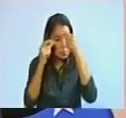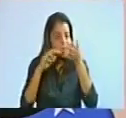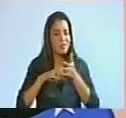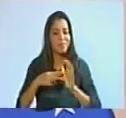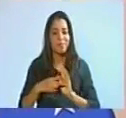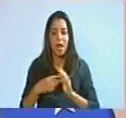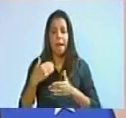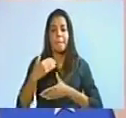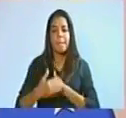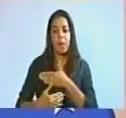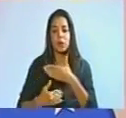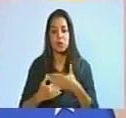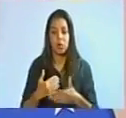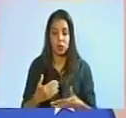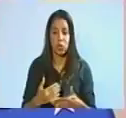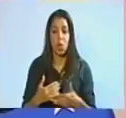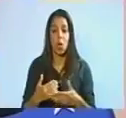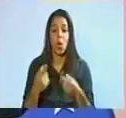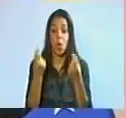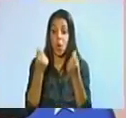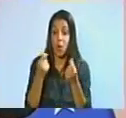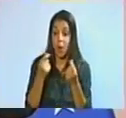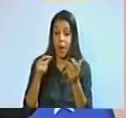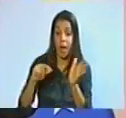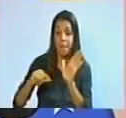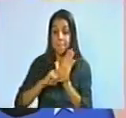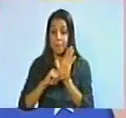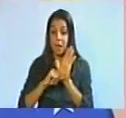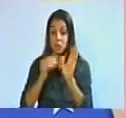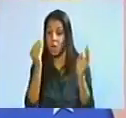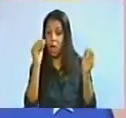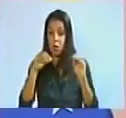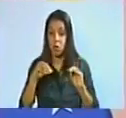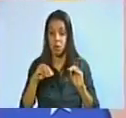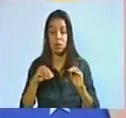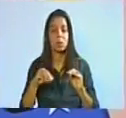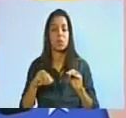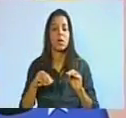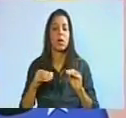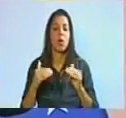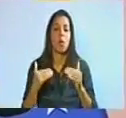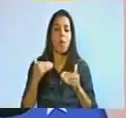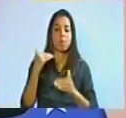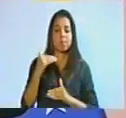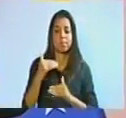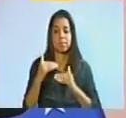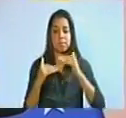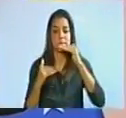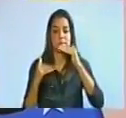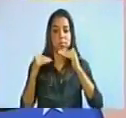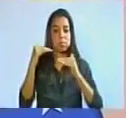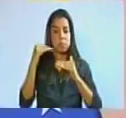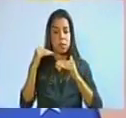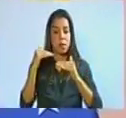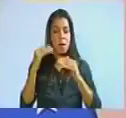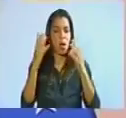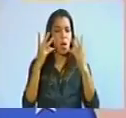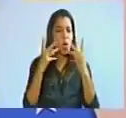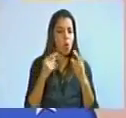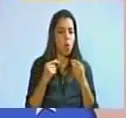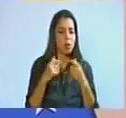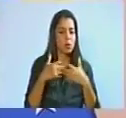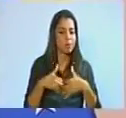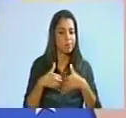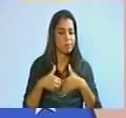el proceso de construcción del precio acordado. La estructura de costo. Ajá. ¿Cuánto cuesta